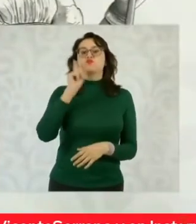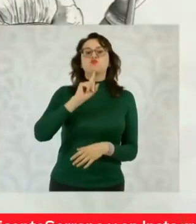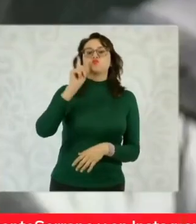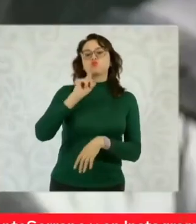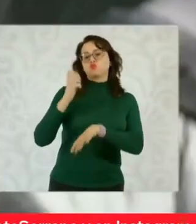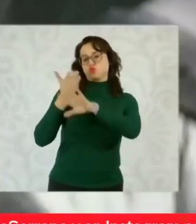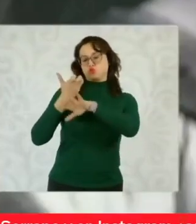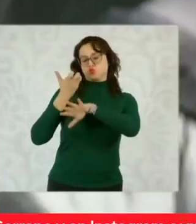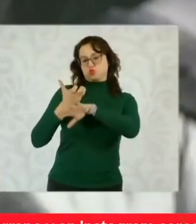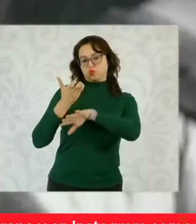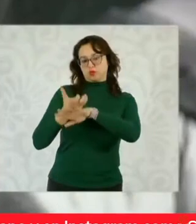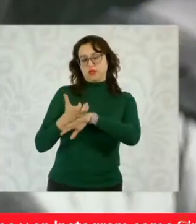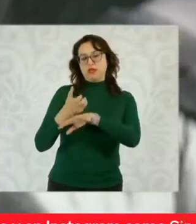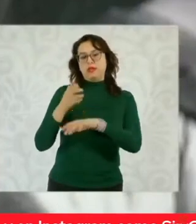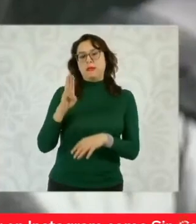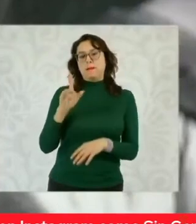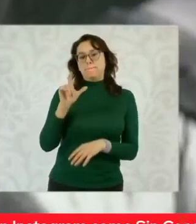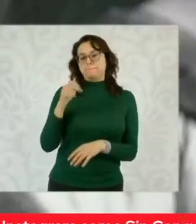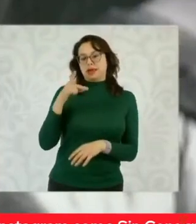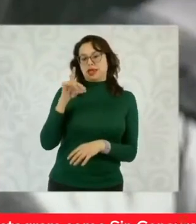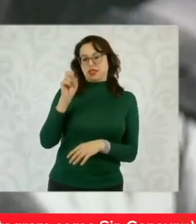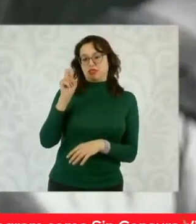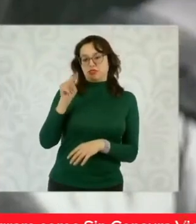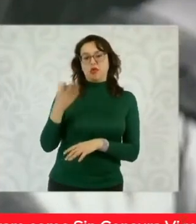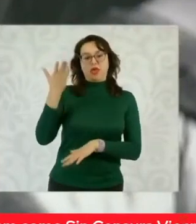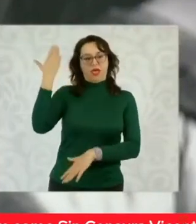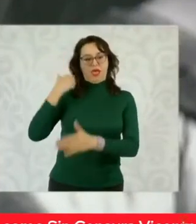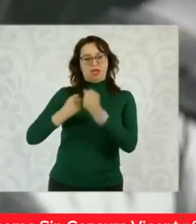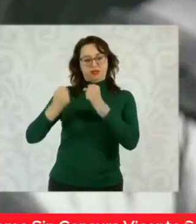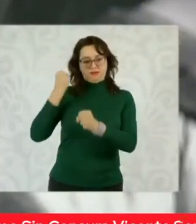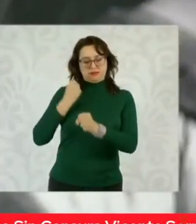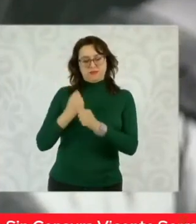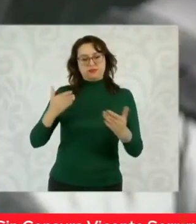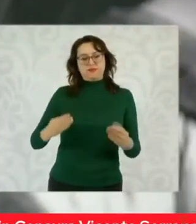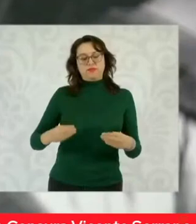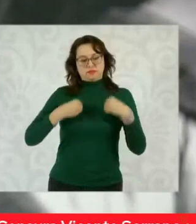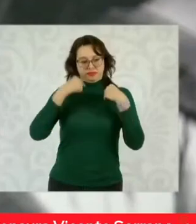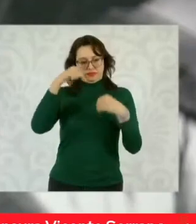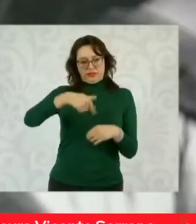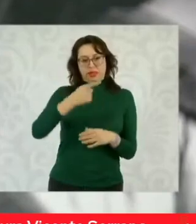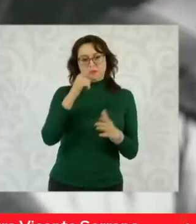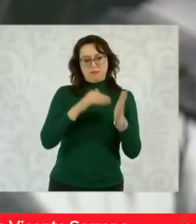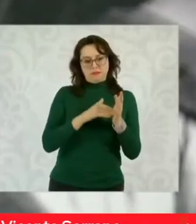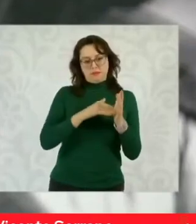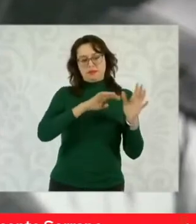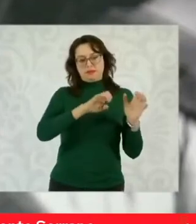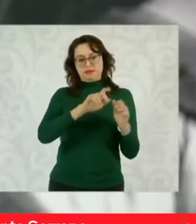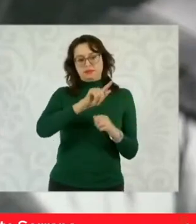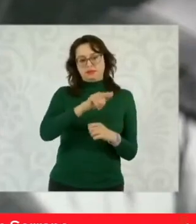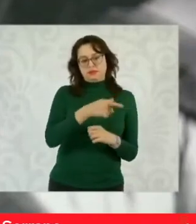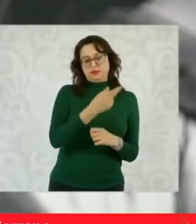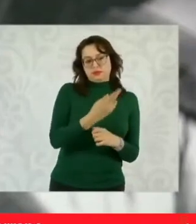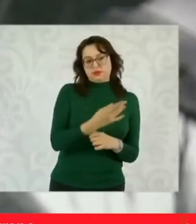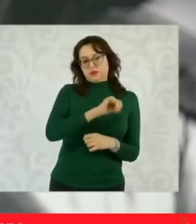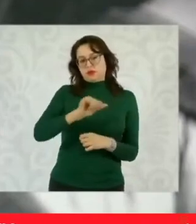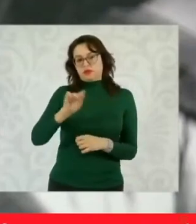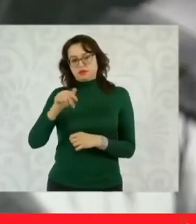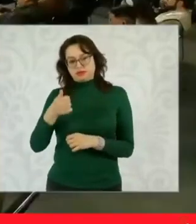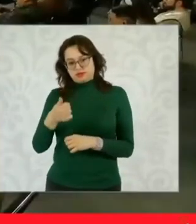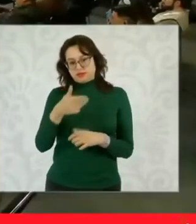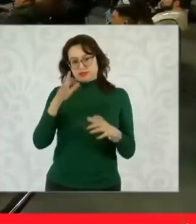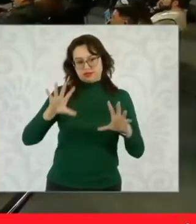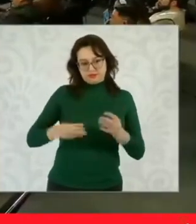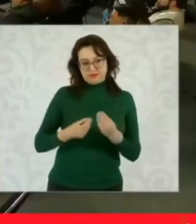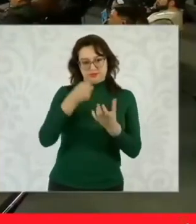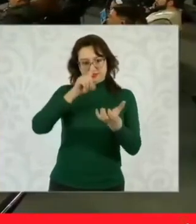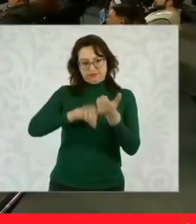norteamericana Rini Templeton, quien vivió en México entre 1974 y 1986 y que fueron incorporadas en